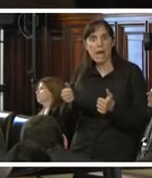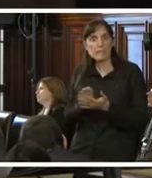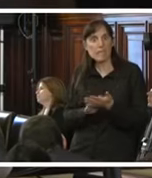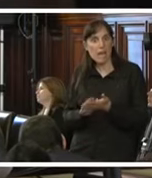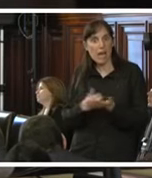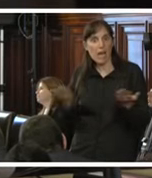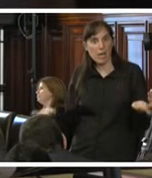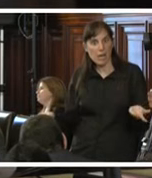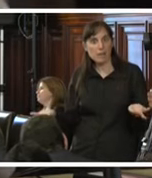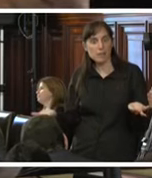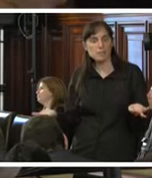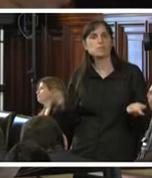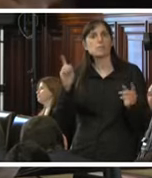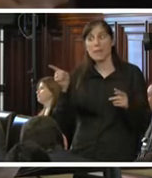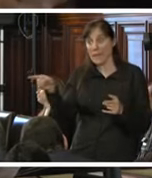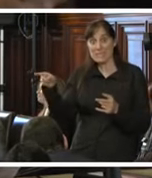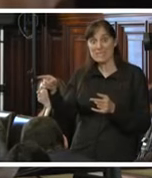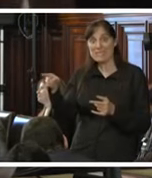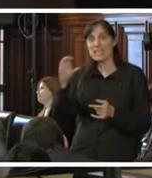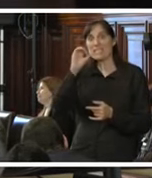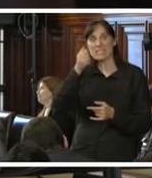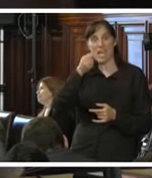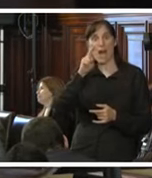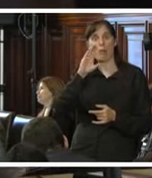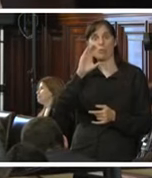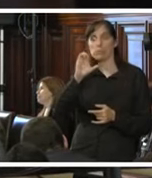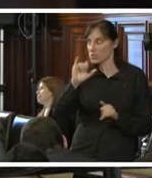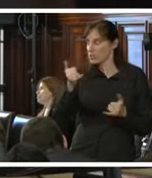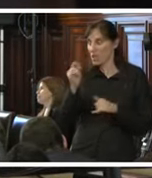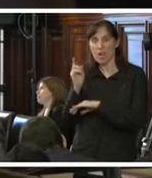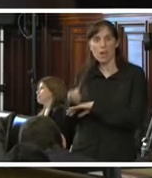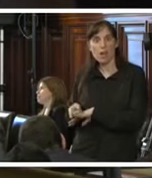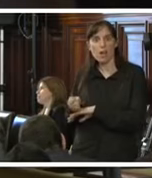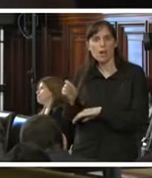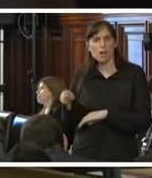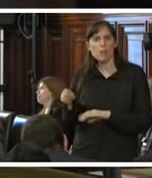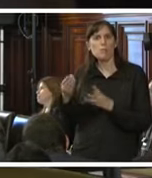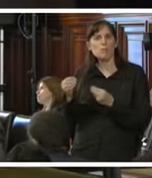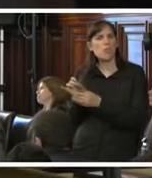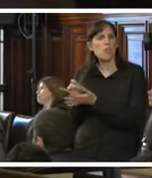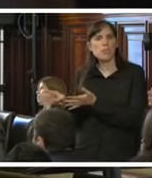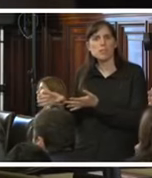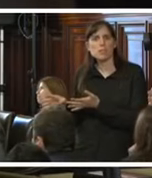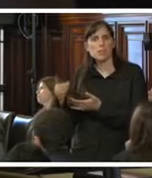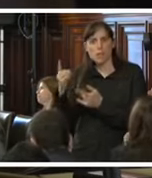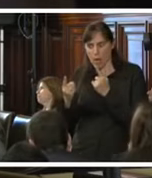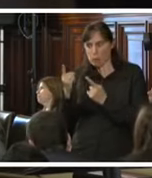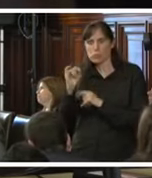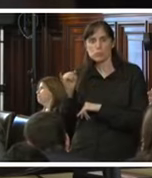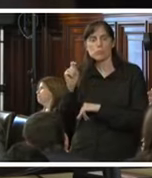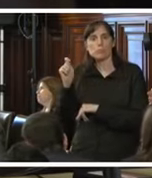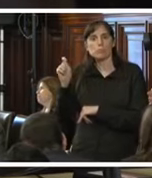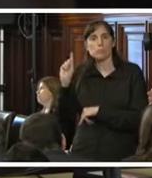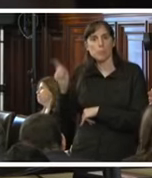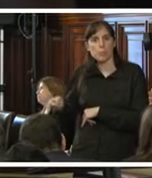Y en el caso de Sauce se da una orden judicial, pero la mayoría de los desalojos en Paraguay se hacen sin orden judicial. Se